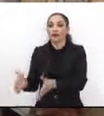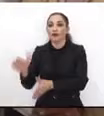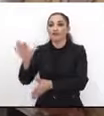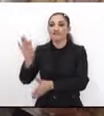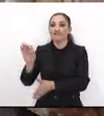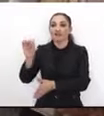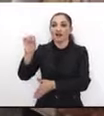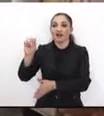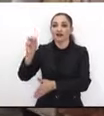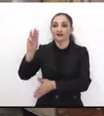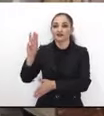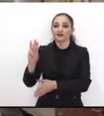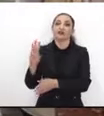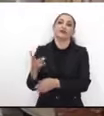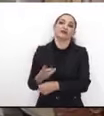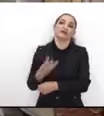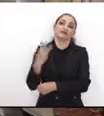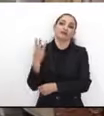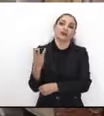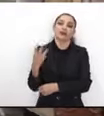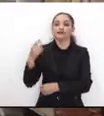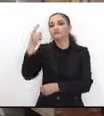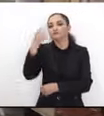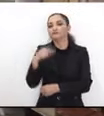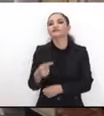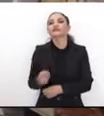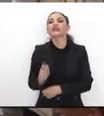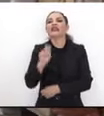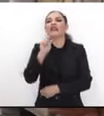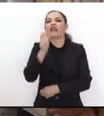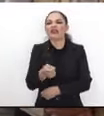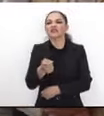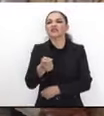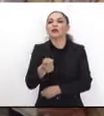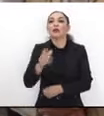la de más velocidad de contagios,